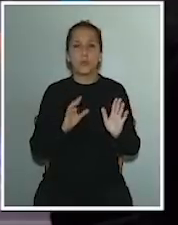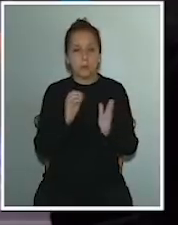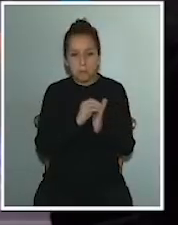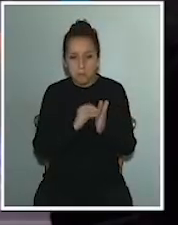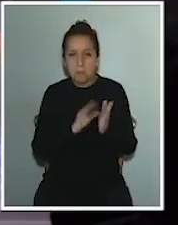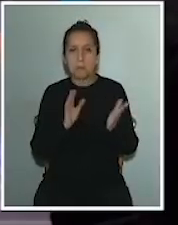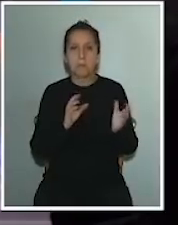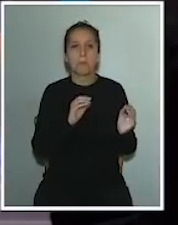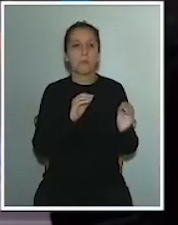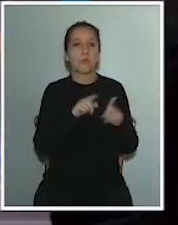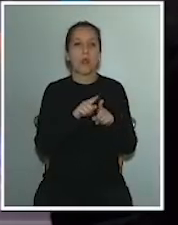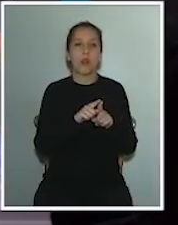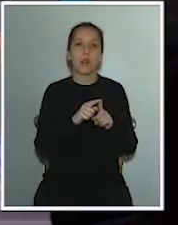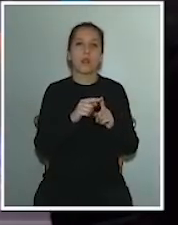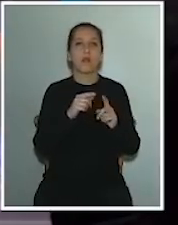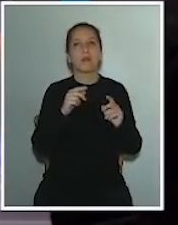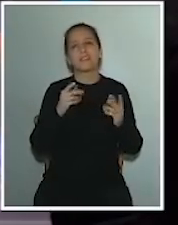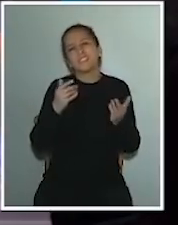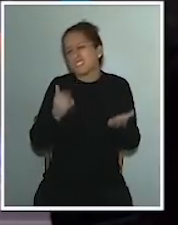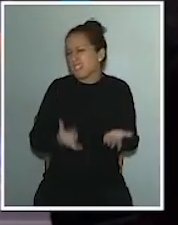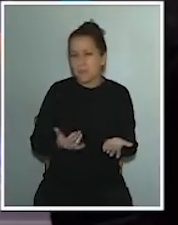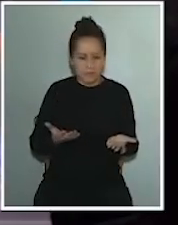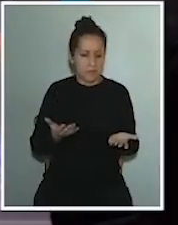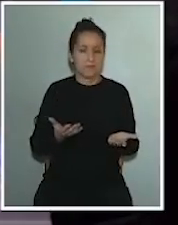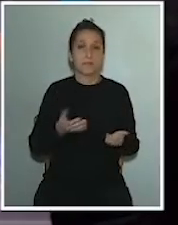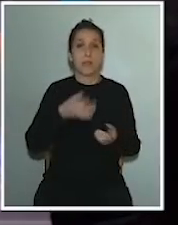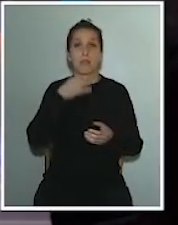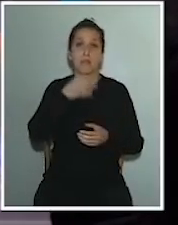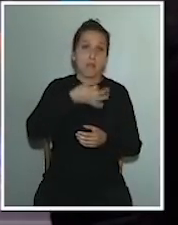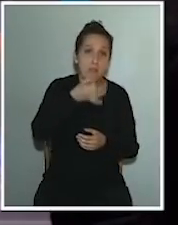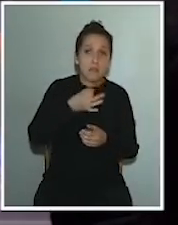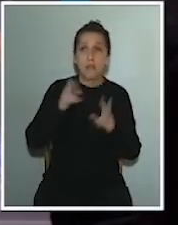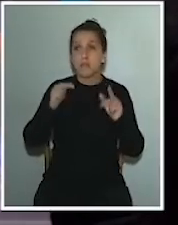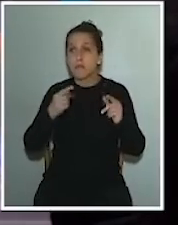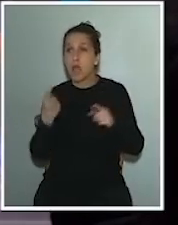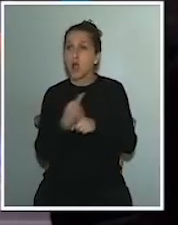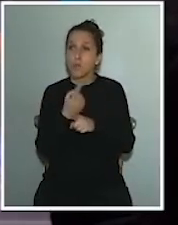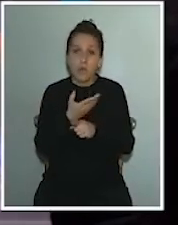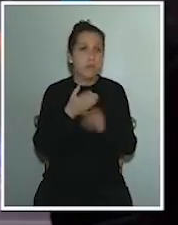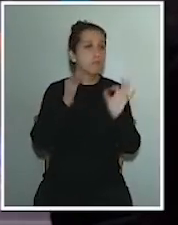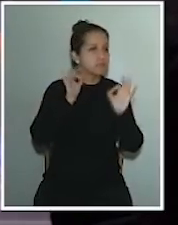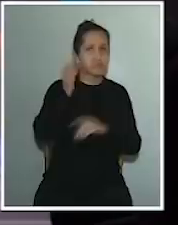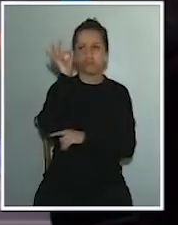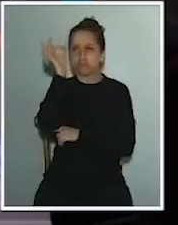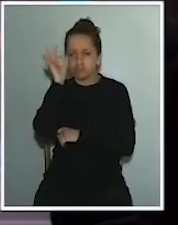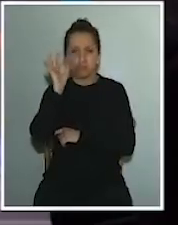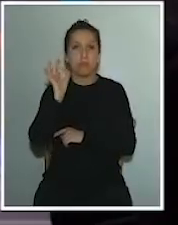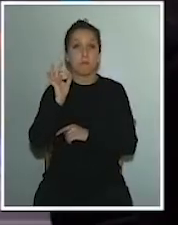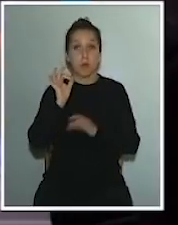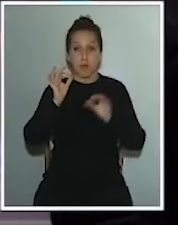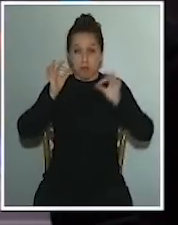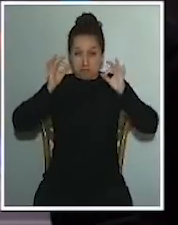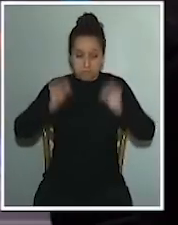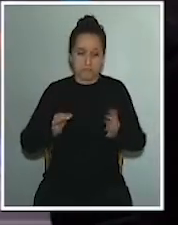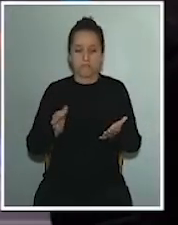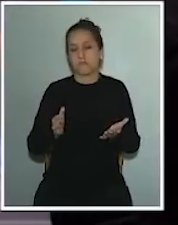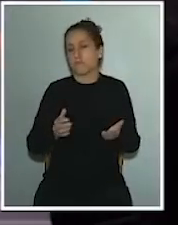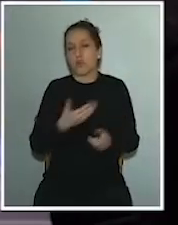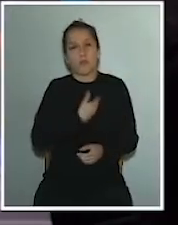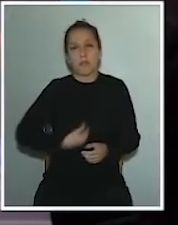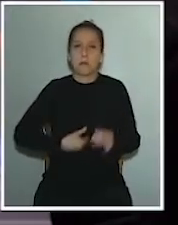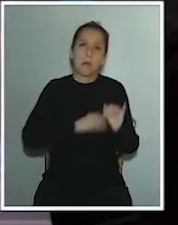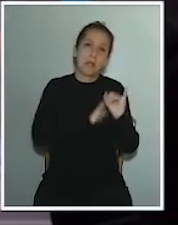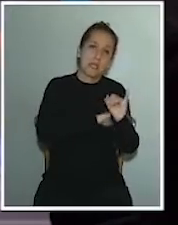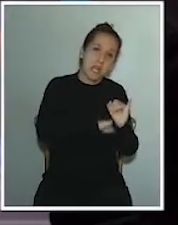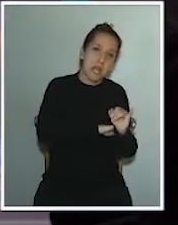siempre hay muchas palabras muchas cosas que se dicen pero después cuando llega al minuto ya sea de un gobierno de izquierda de centro